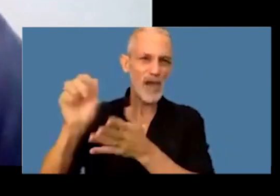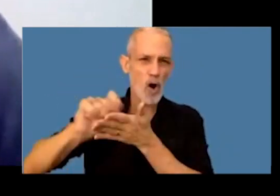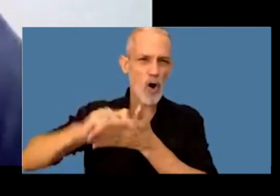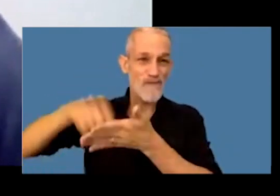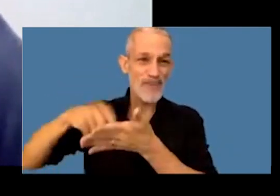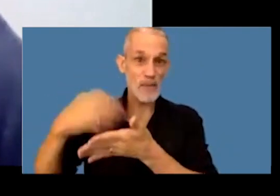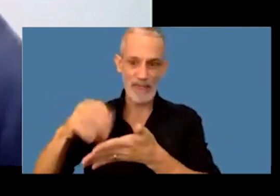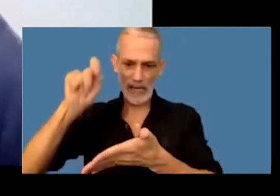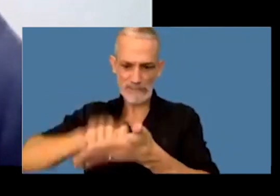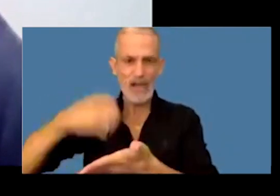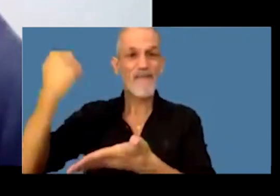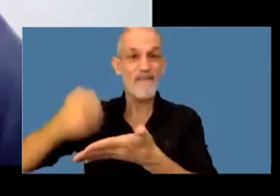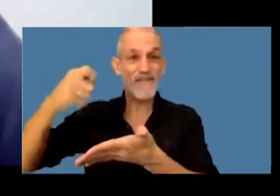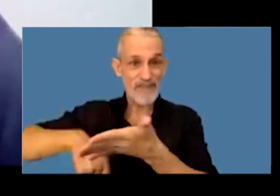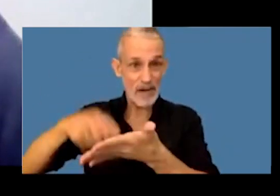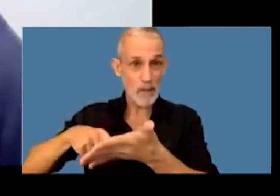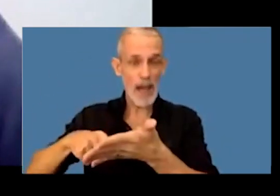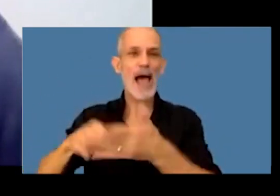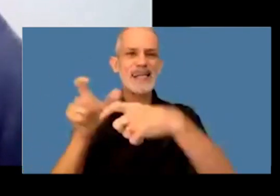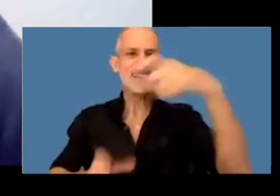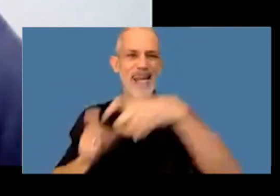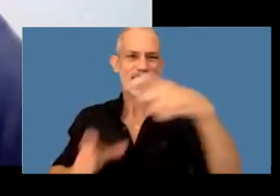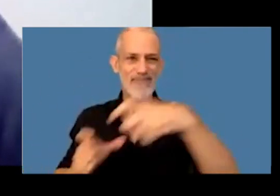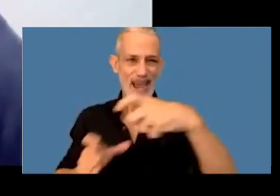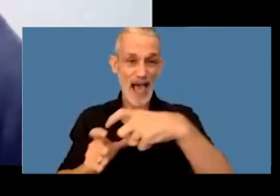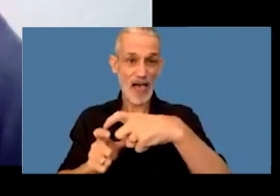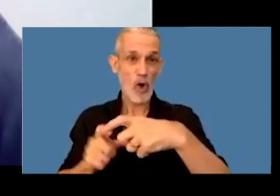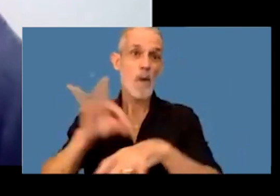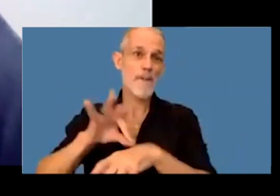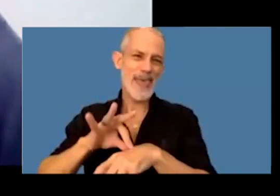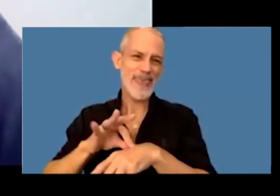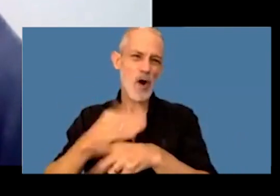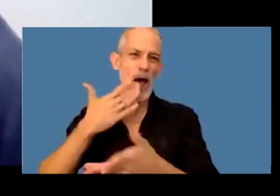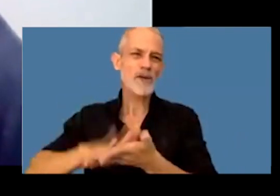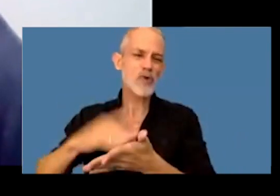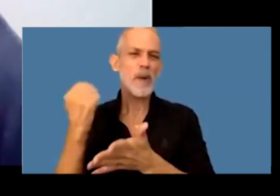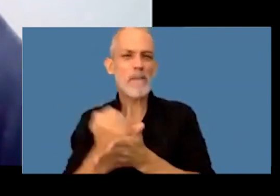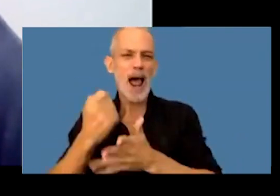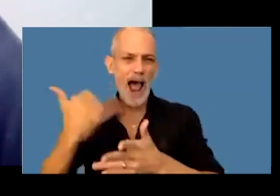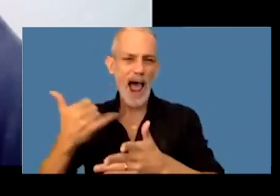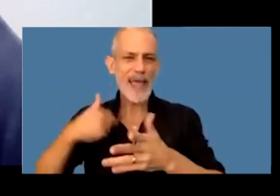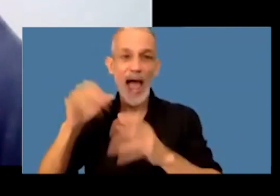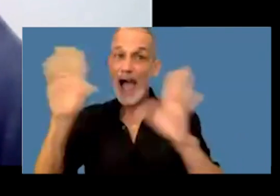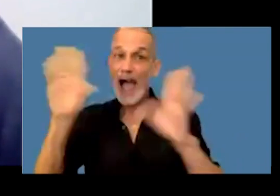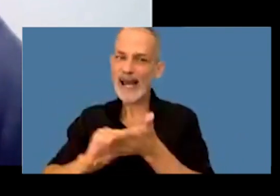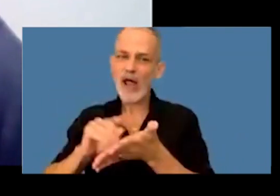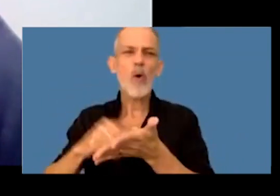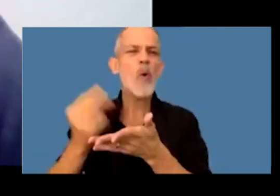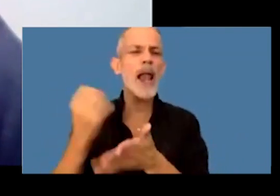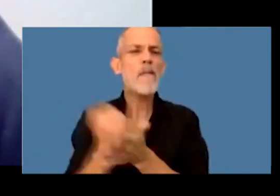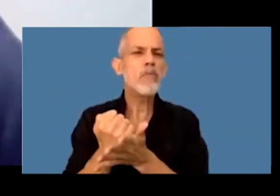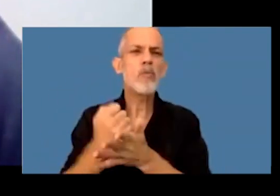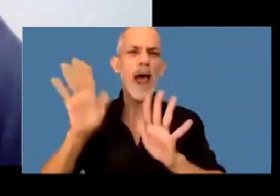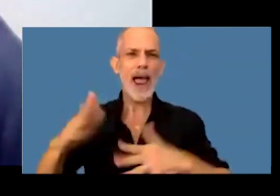el médico confecciona el certificado, el certificado médico, debe dejar aclarado qué tipo de secuelas tiene la